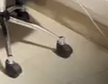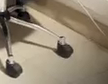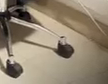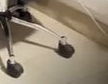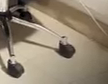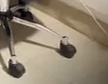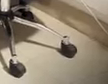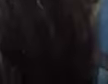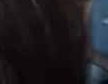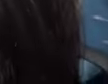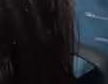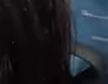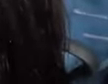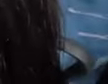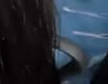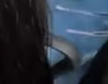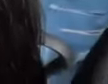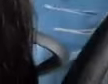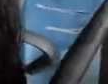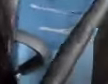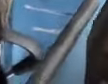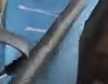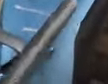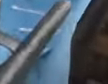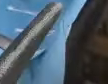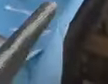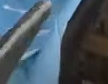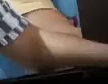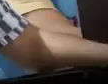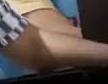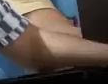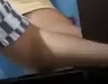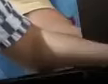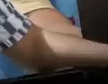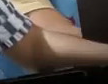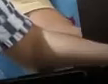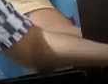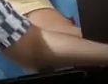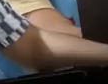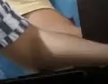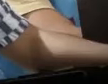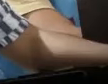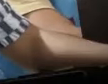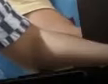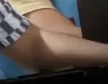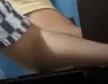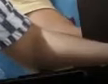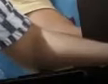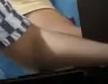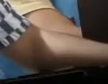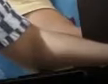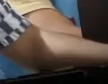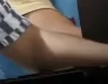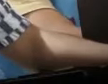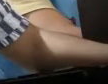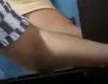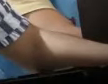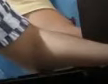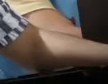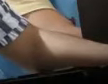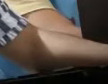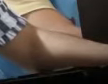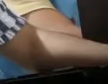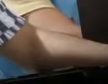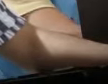81.431 afiliados vía telefónica, a los cuales se brindó información e inducción a las diferentes intervenciones individuales